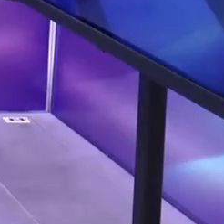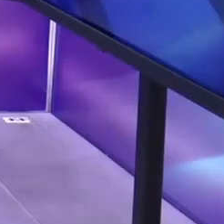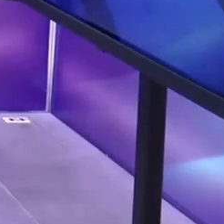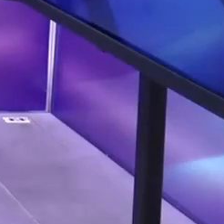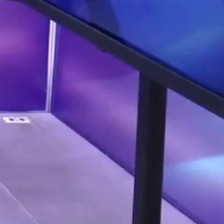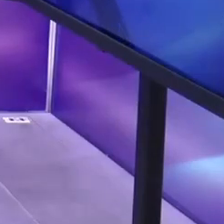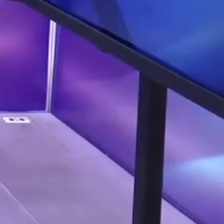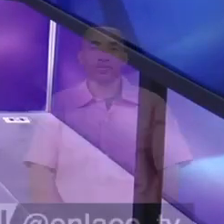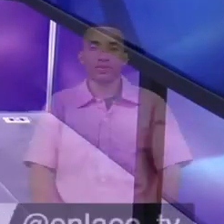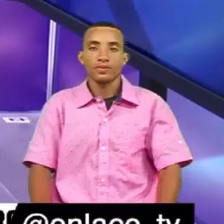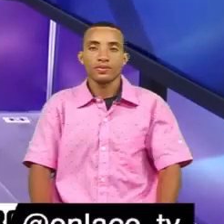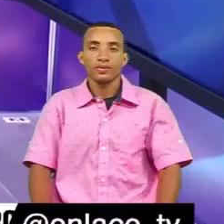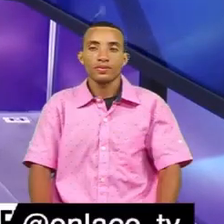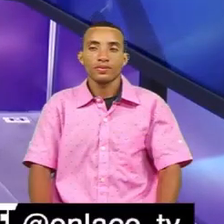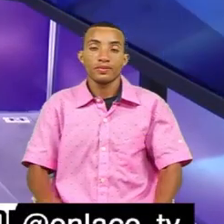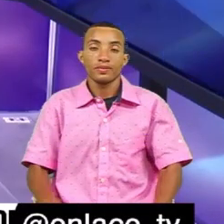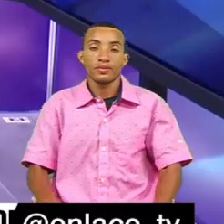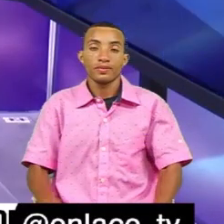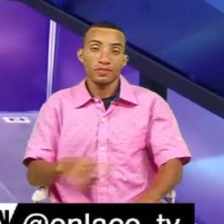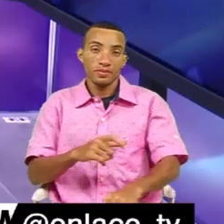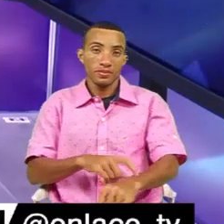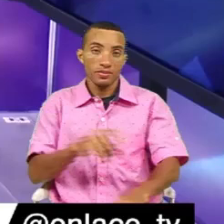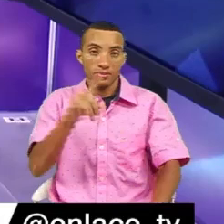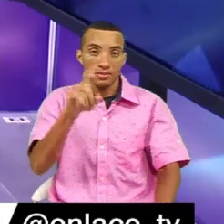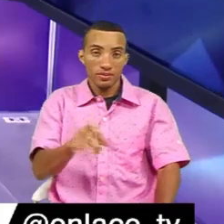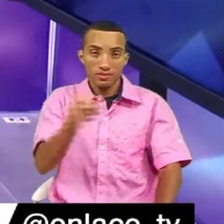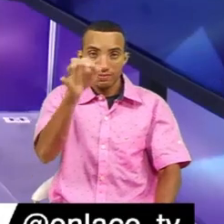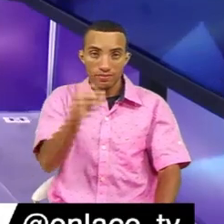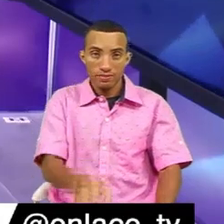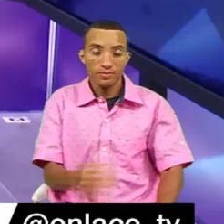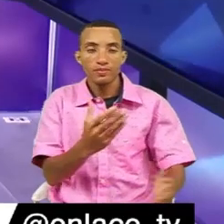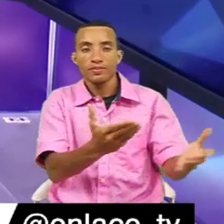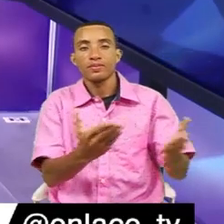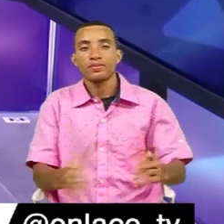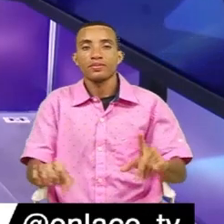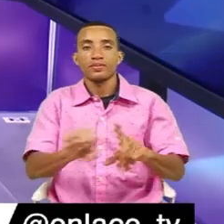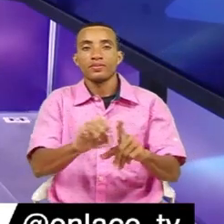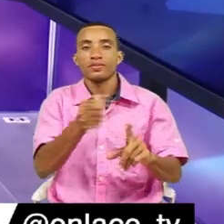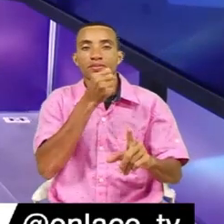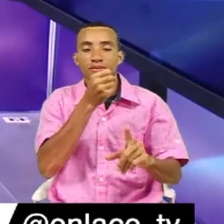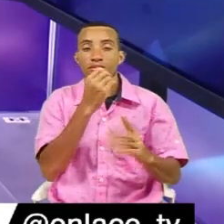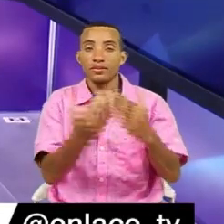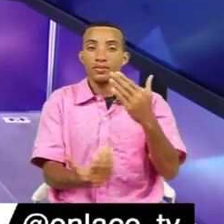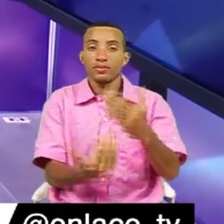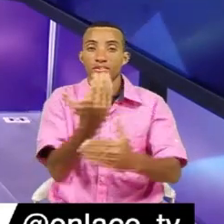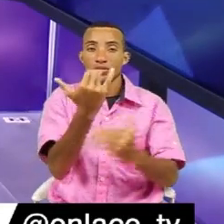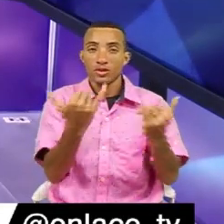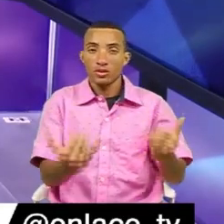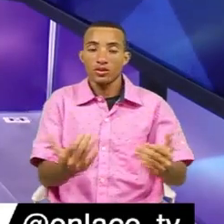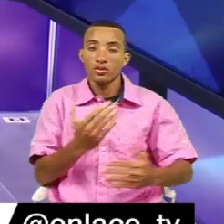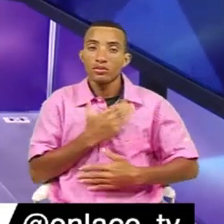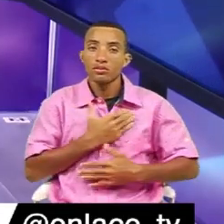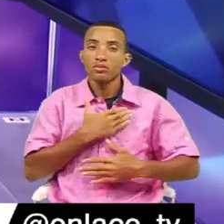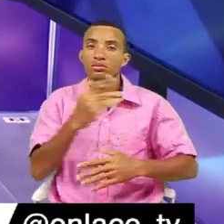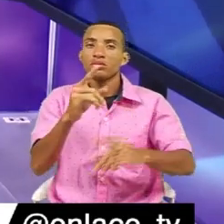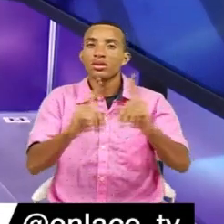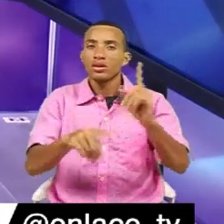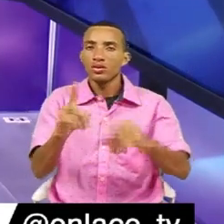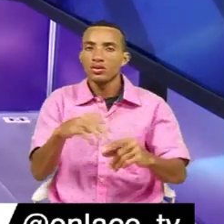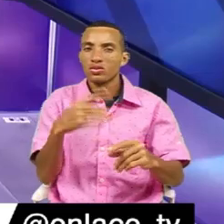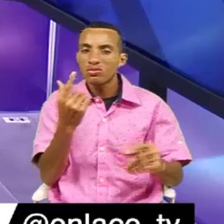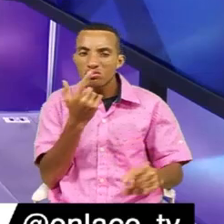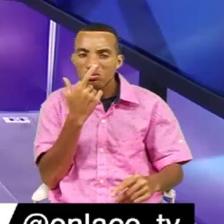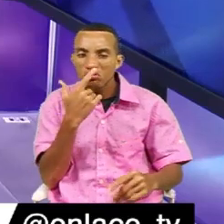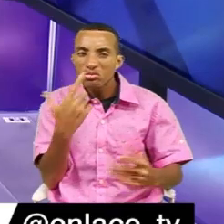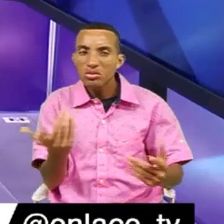6 en punto de la tarde. Bienvenidos a una nueva emisión de Enlace Noticias, lo que usted quiere ver. Saludamos a quienes a esta hora se conectan a través de sus